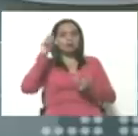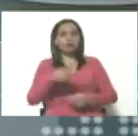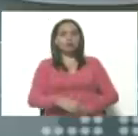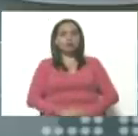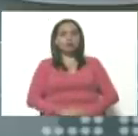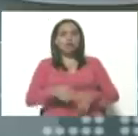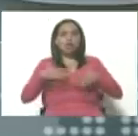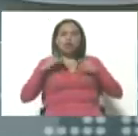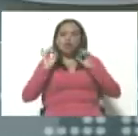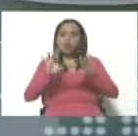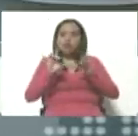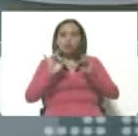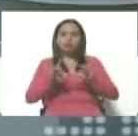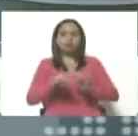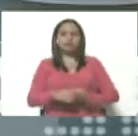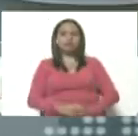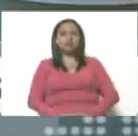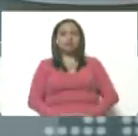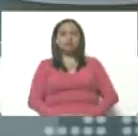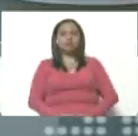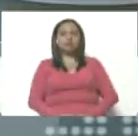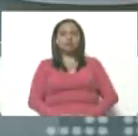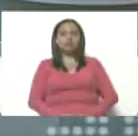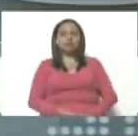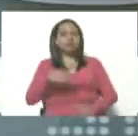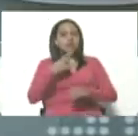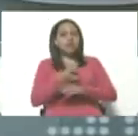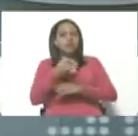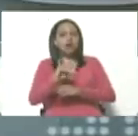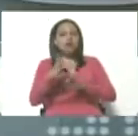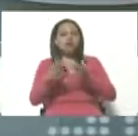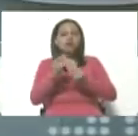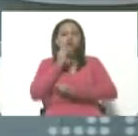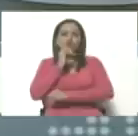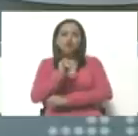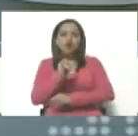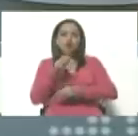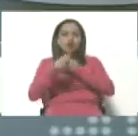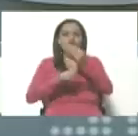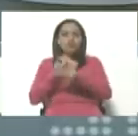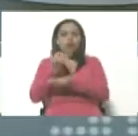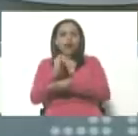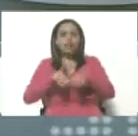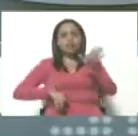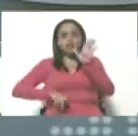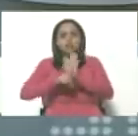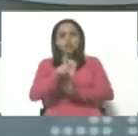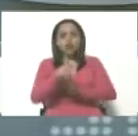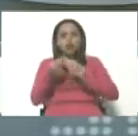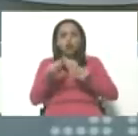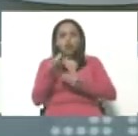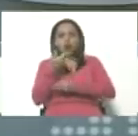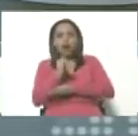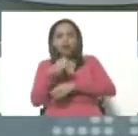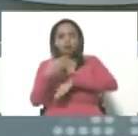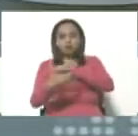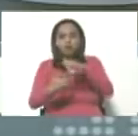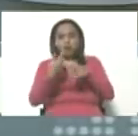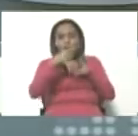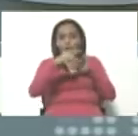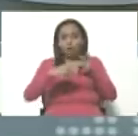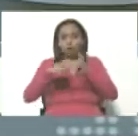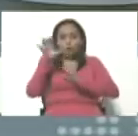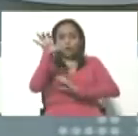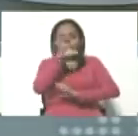El dolor, pues. Tenemos que estar bien informados de cómo acontece, cómo está abatiendo